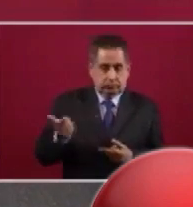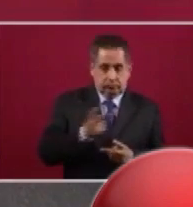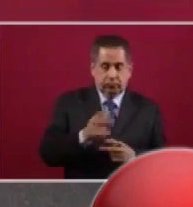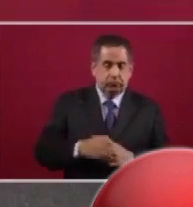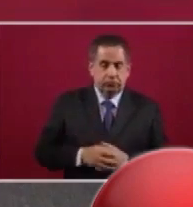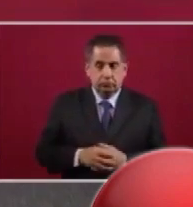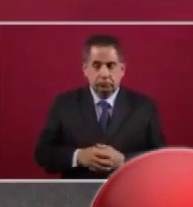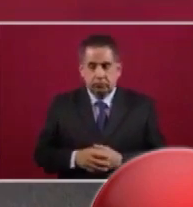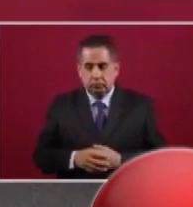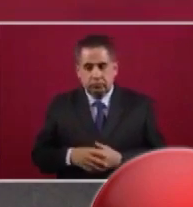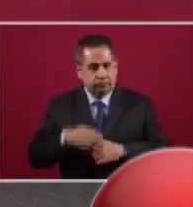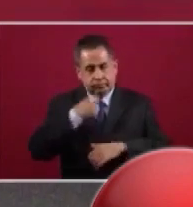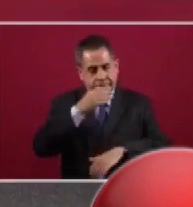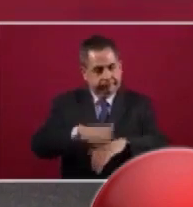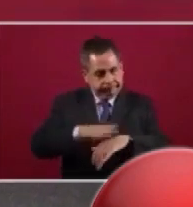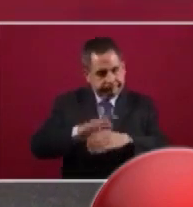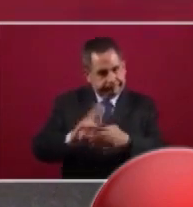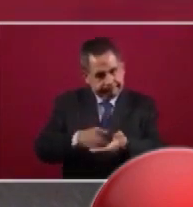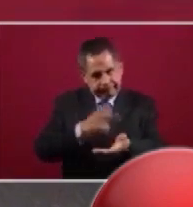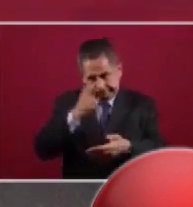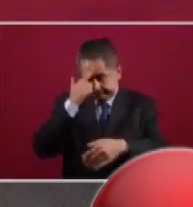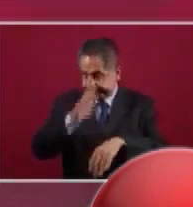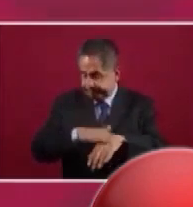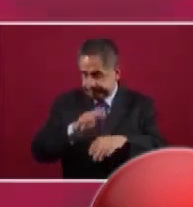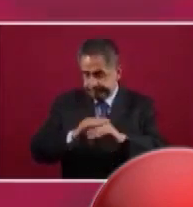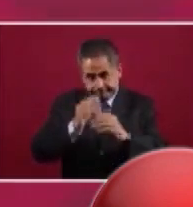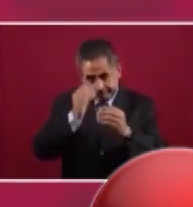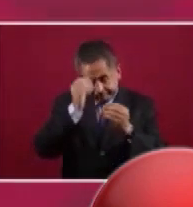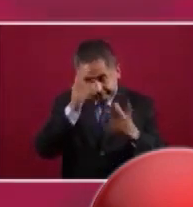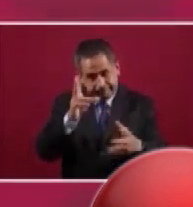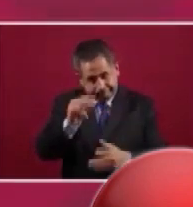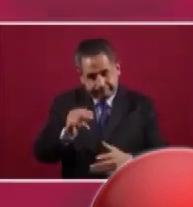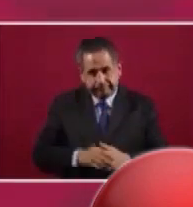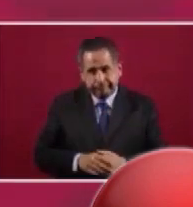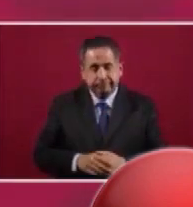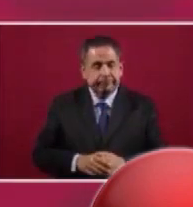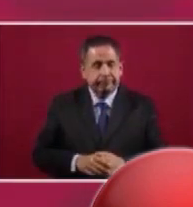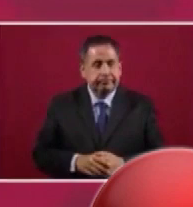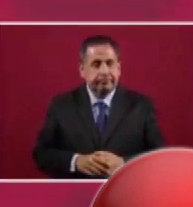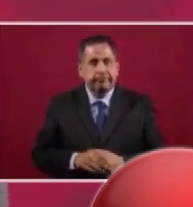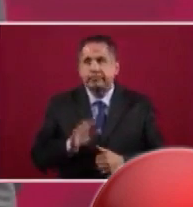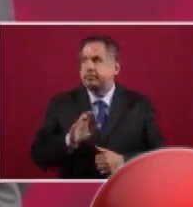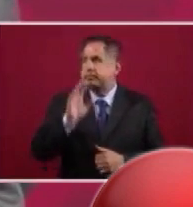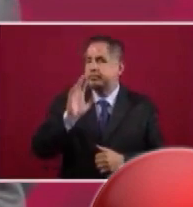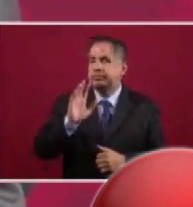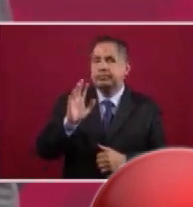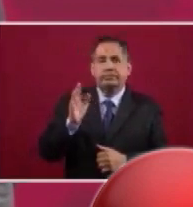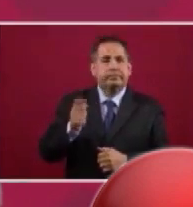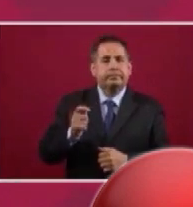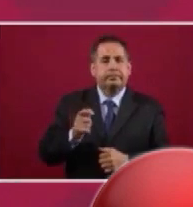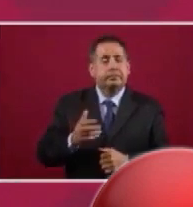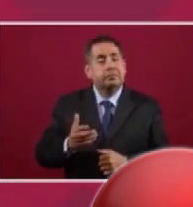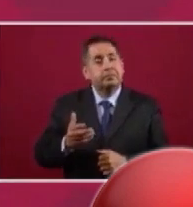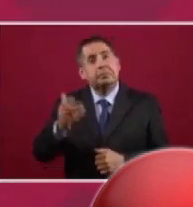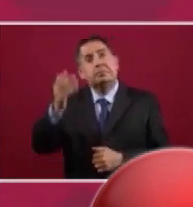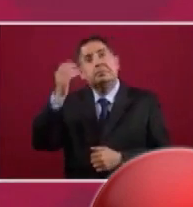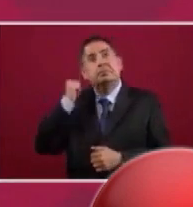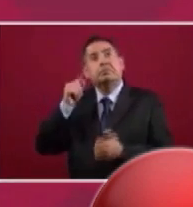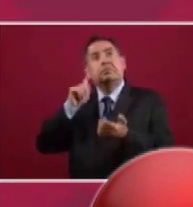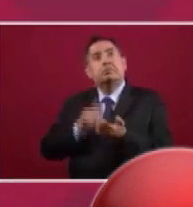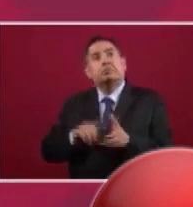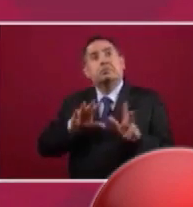Tengo que andar refrescando la memoria porque todo esto parece que sucedió en el siglo